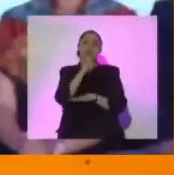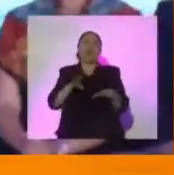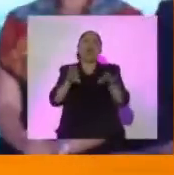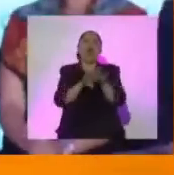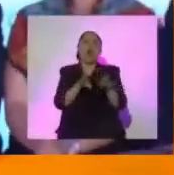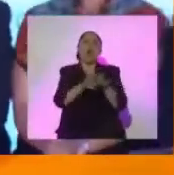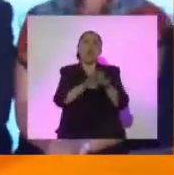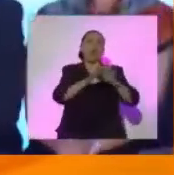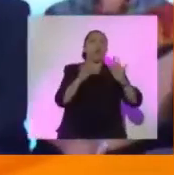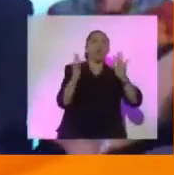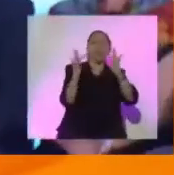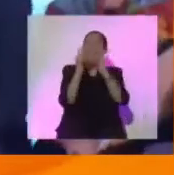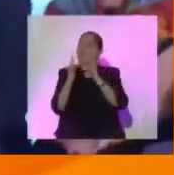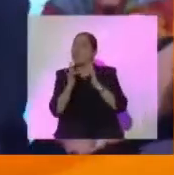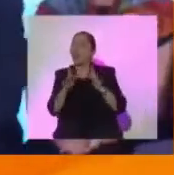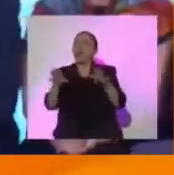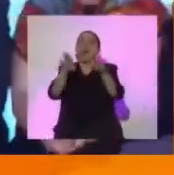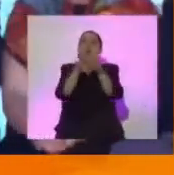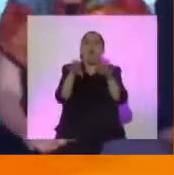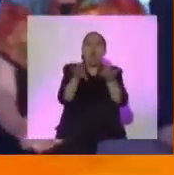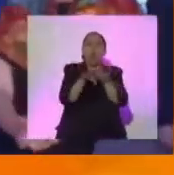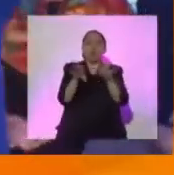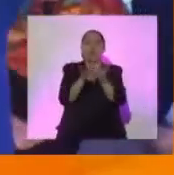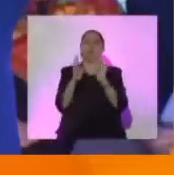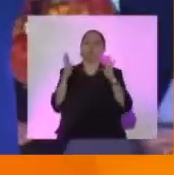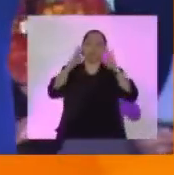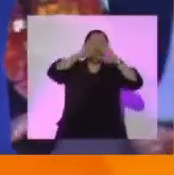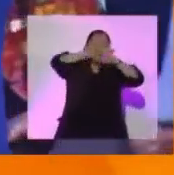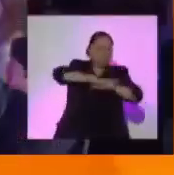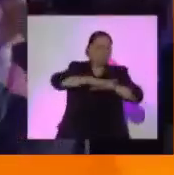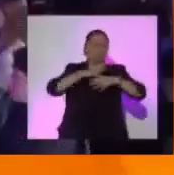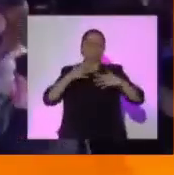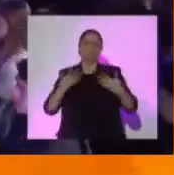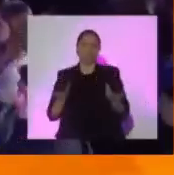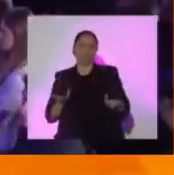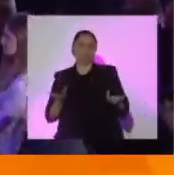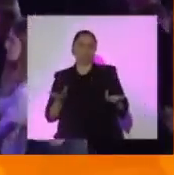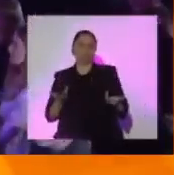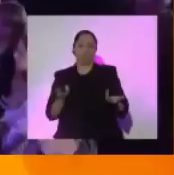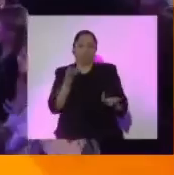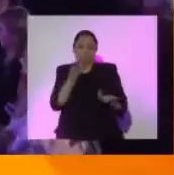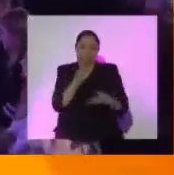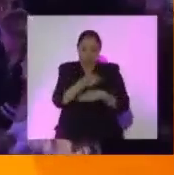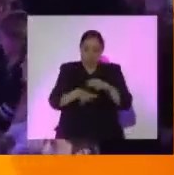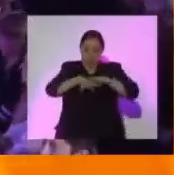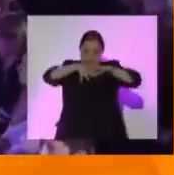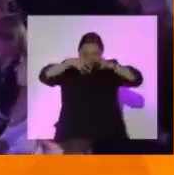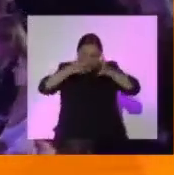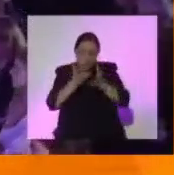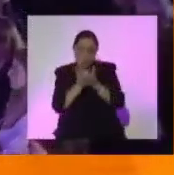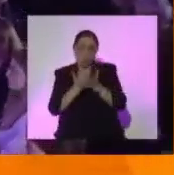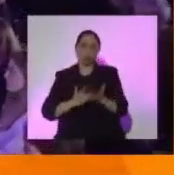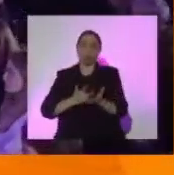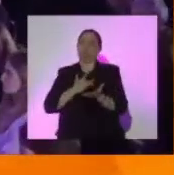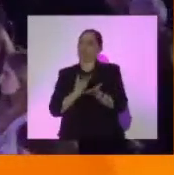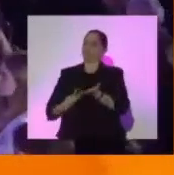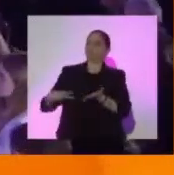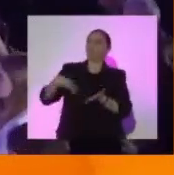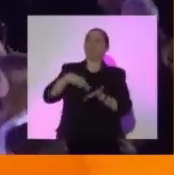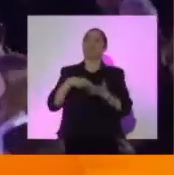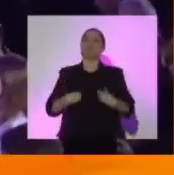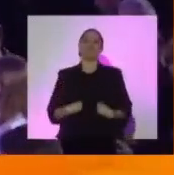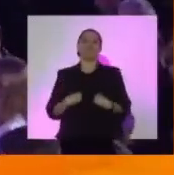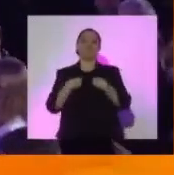de la Madrid y además se dan cuenta cóm duplican ciertos cargos O sea ya Sochi le había presentado un equipo